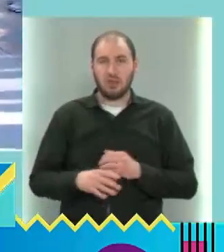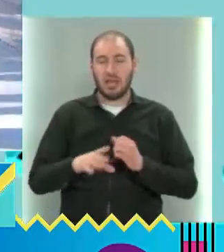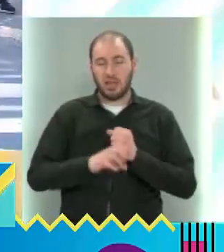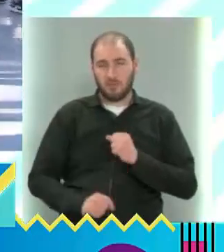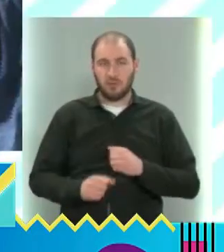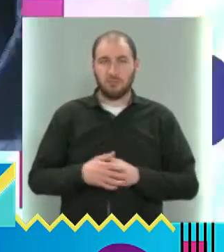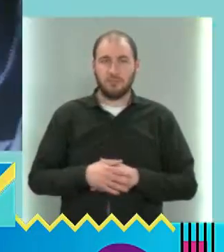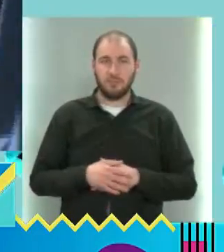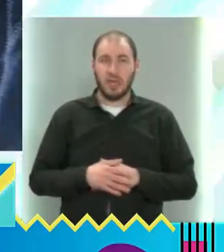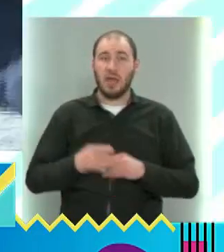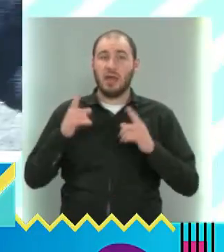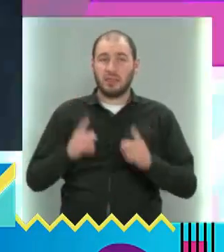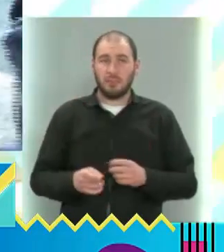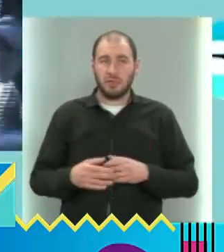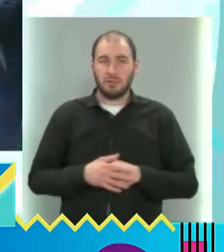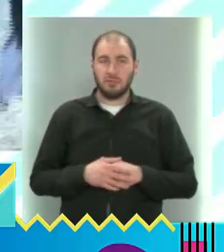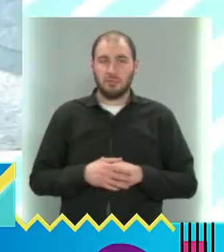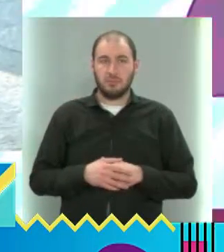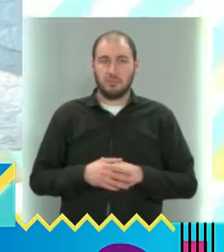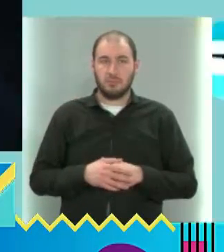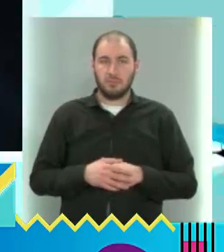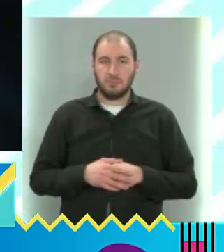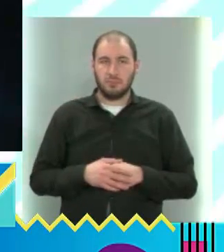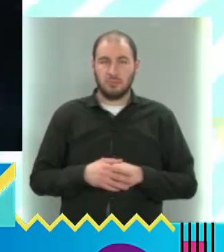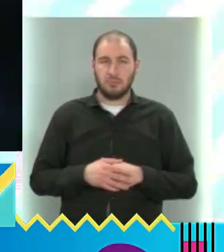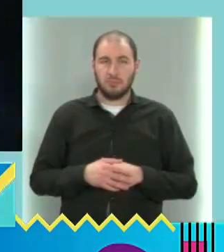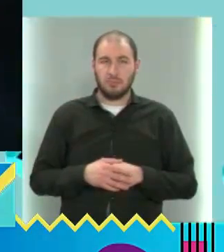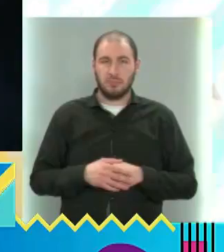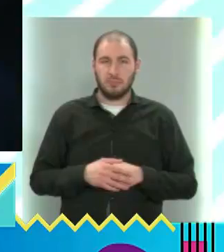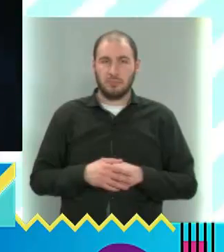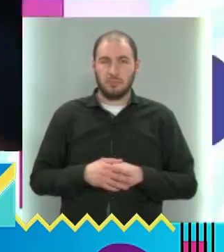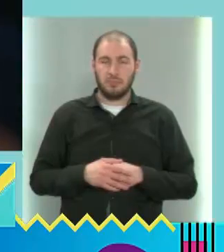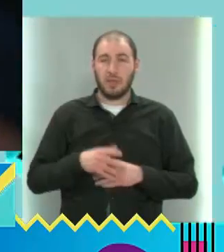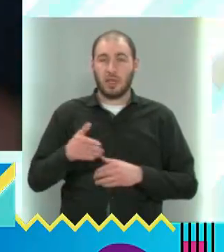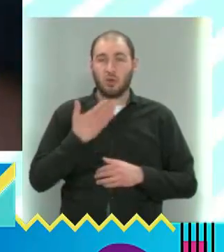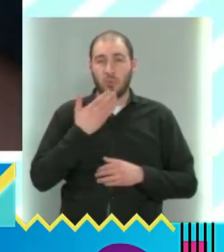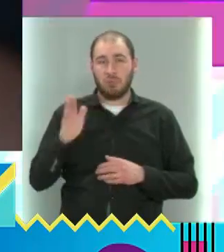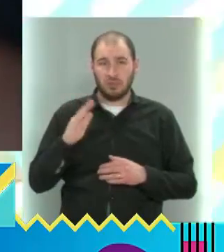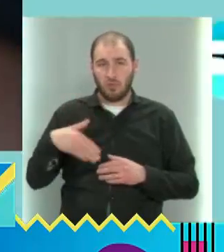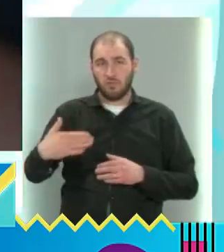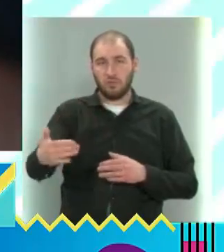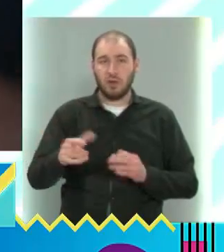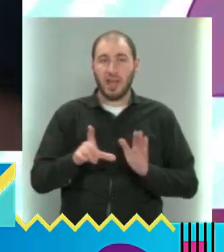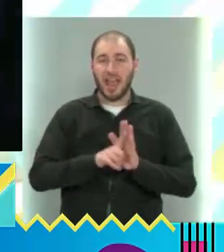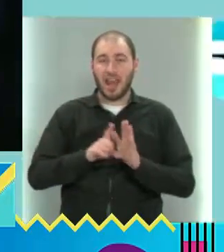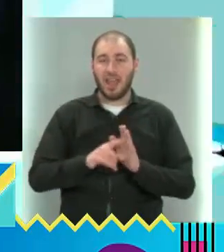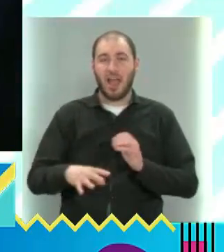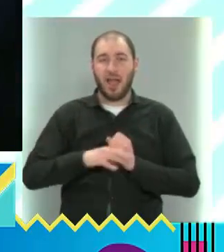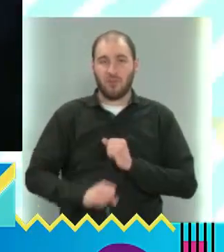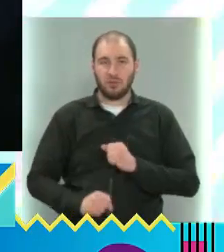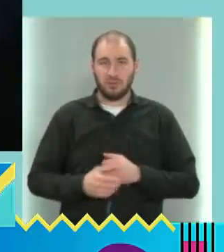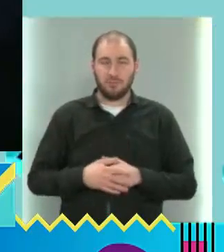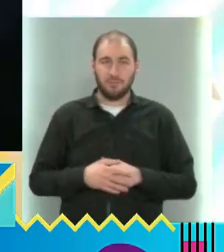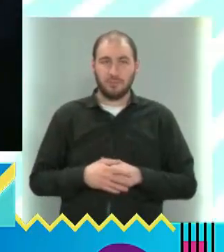legales de embarazo, también perfectamente puede asumir el cumplimiento eventual de la ley de interrupción